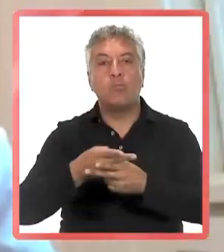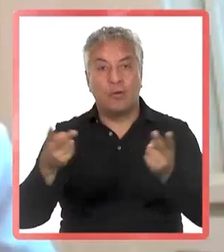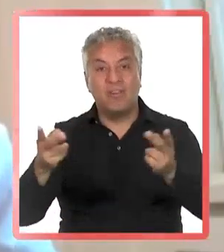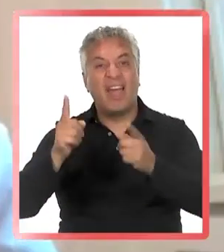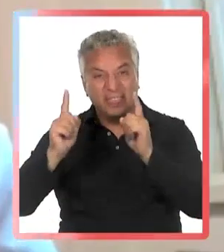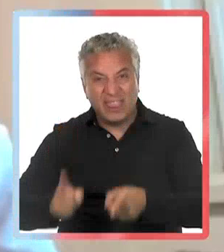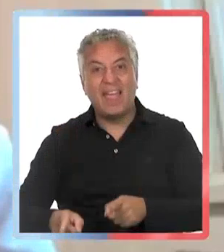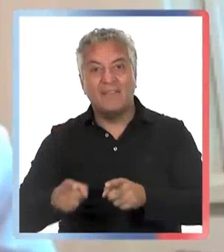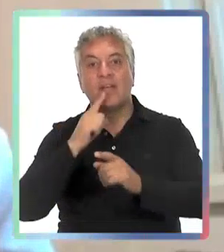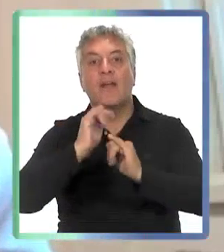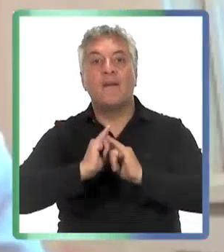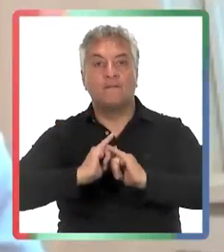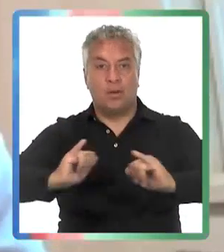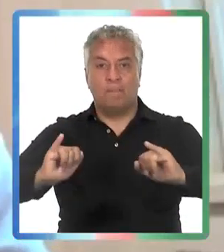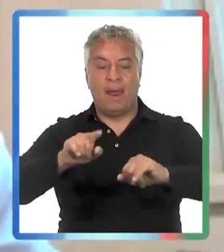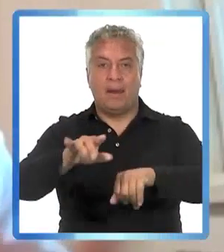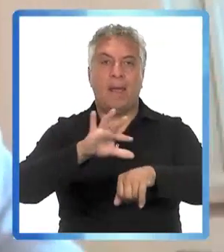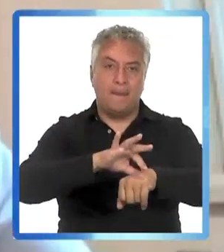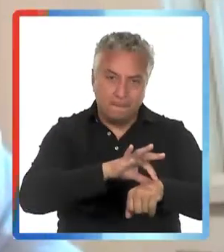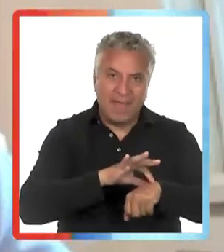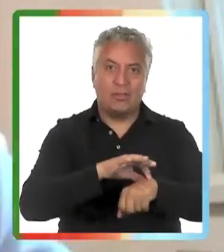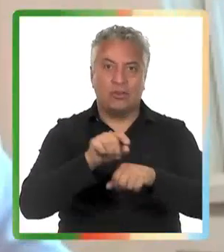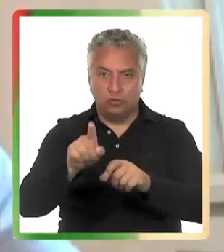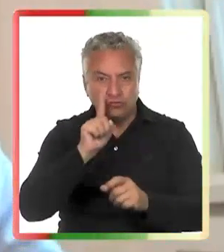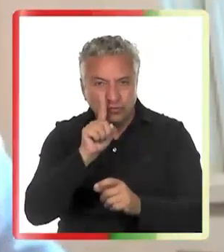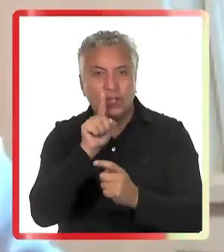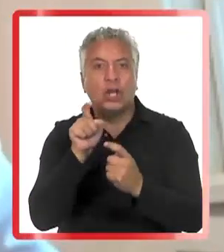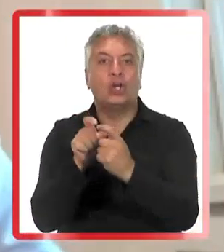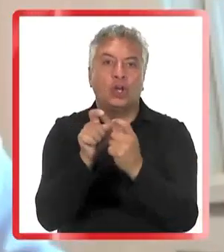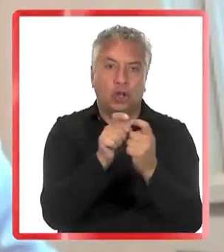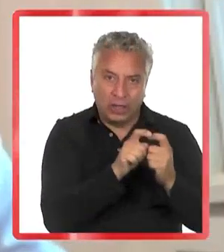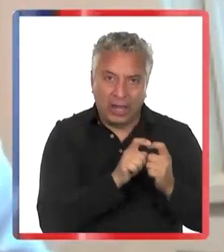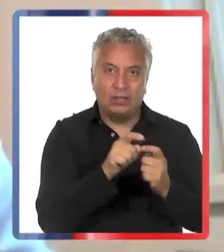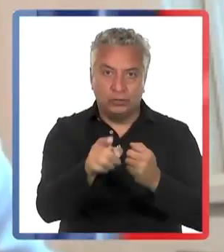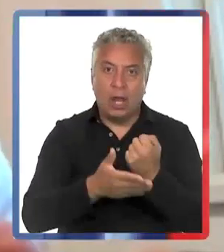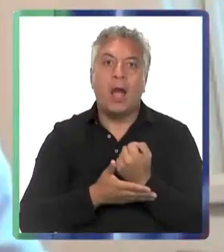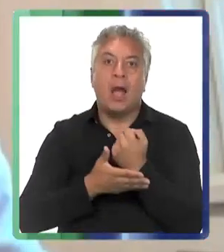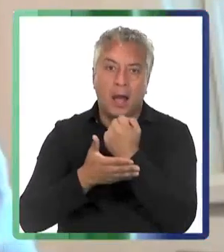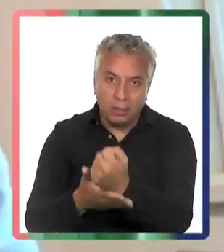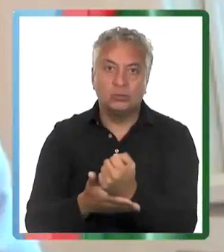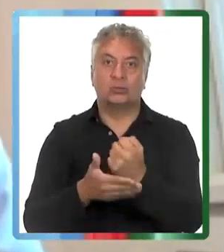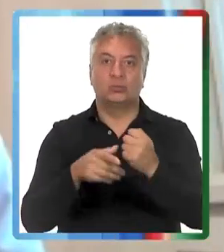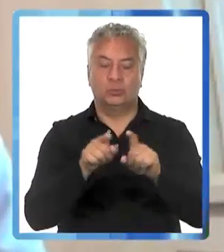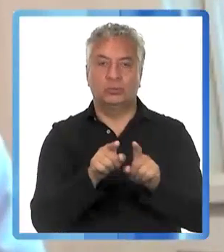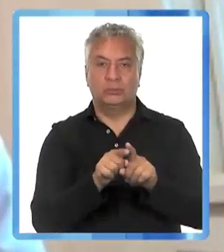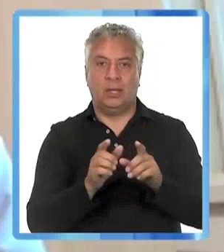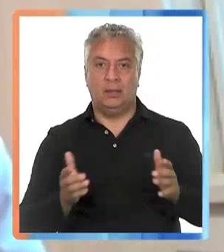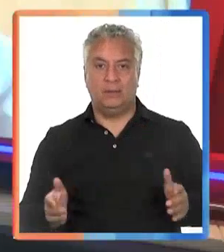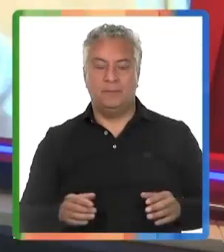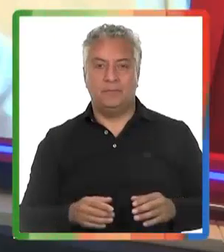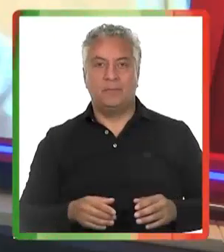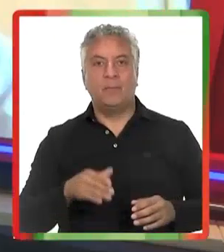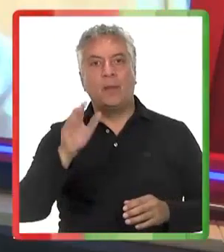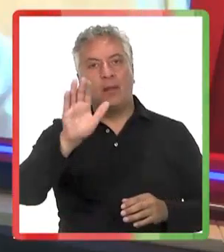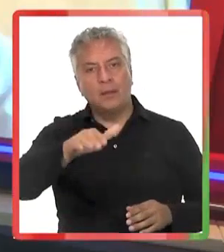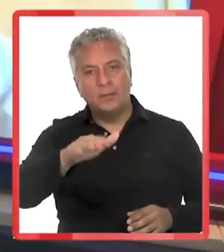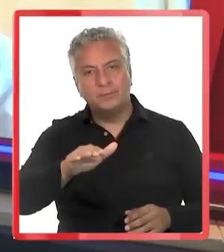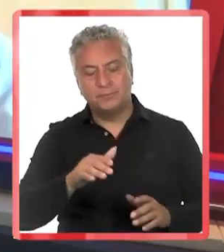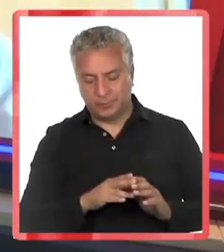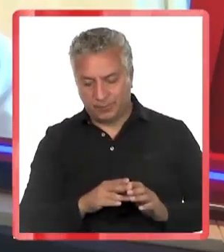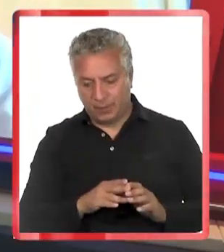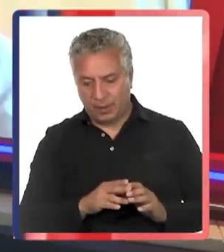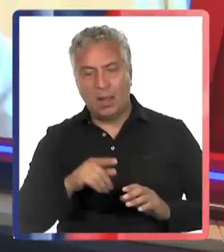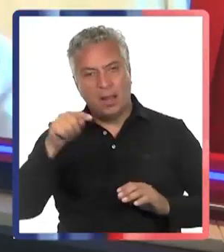y debe informar, además, debe comunicar a los médicos que tiene este contacto, ¿no es cierto?, porque eso también ayuda a que ellos puedan sospechar el diagnóstico. Y cuando usted dice